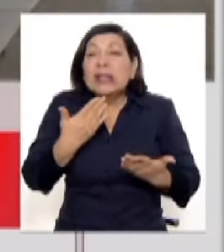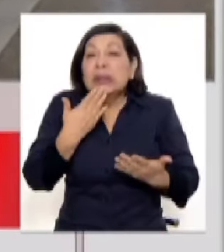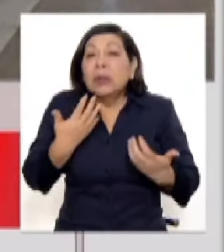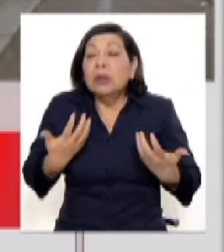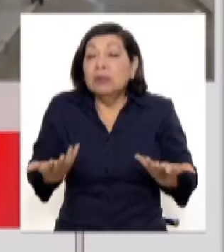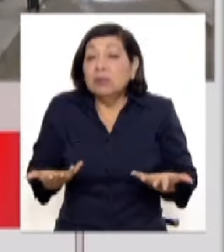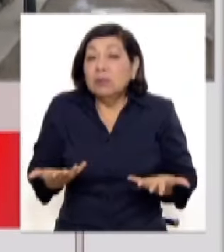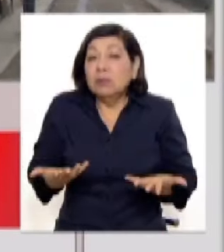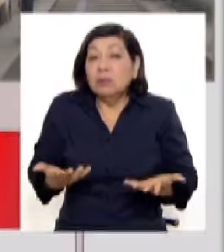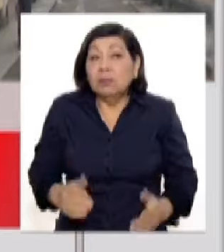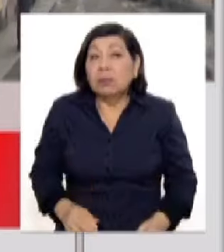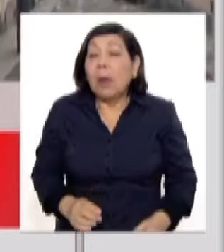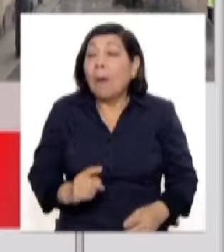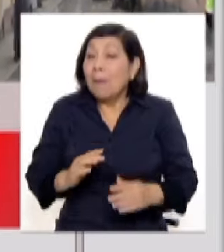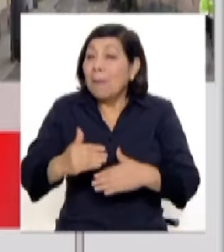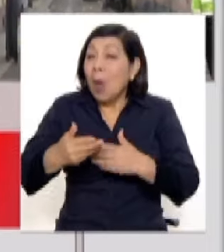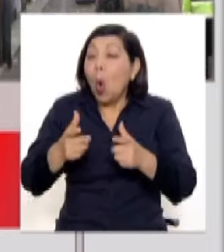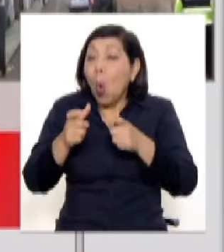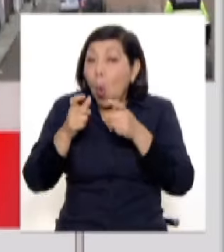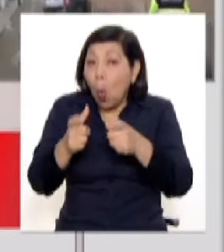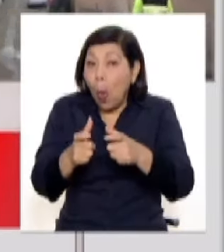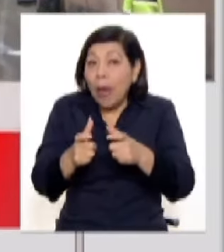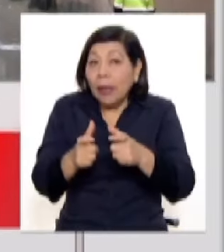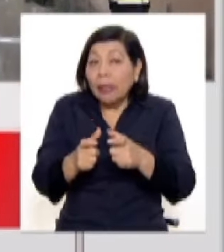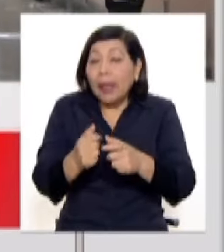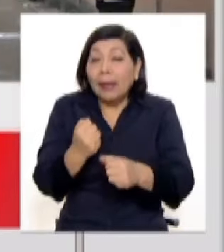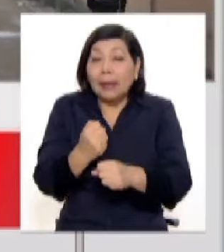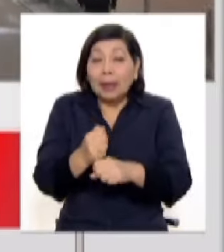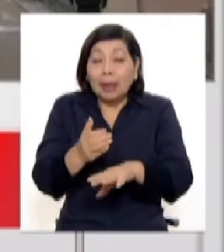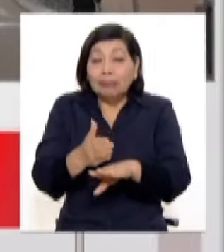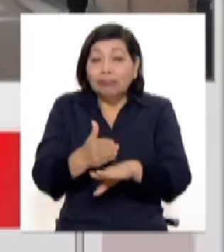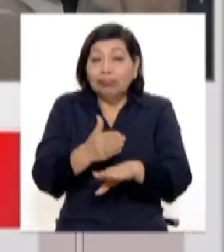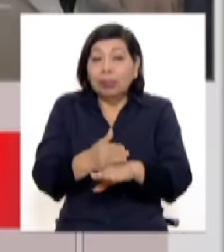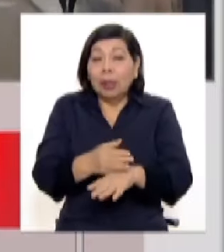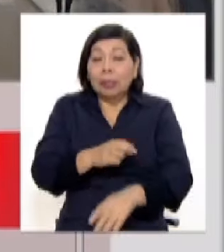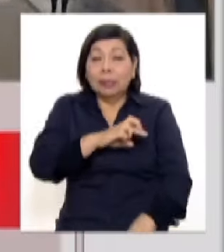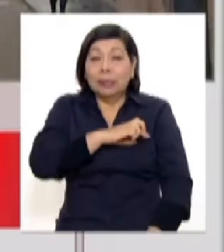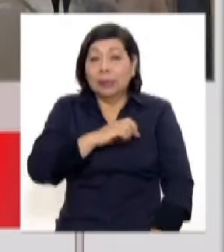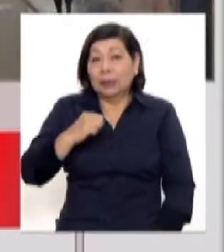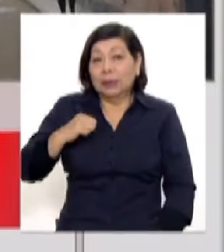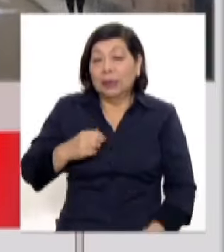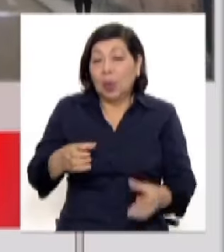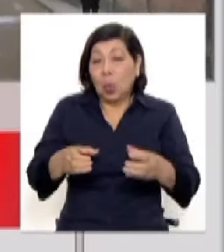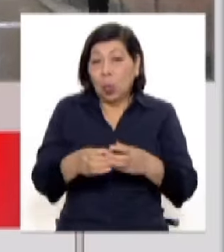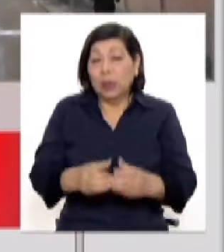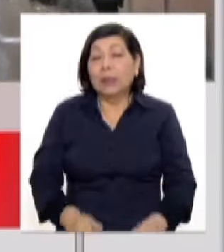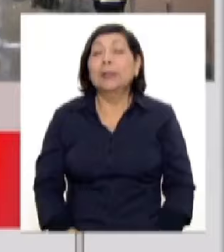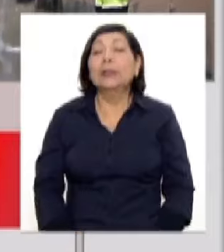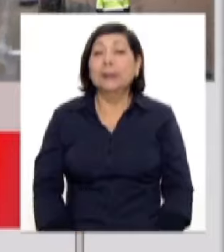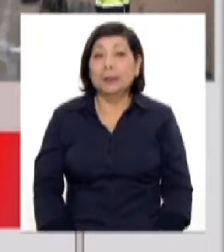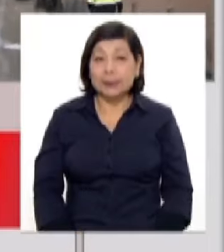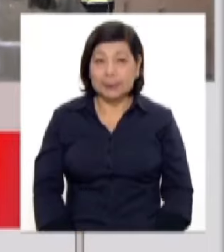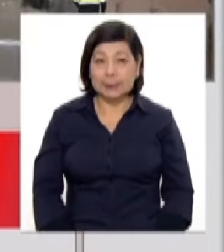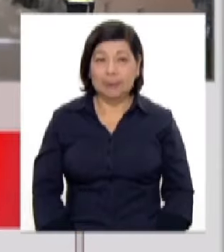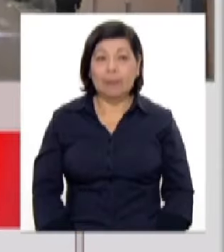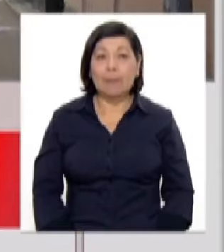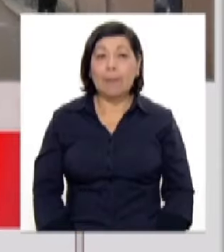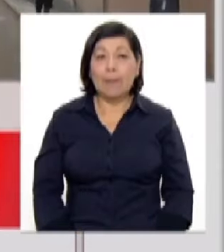para poder potenciar o reforzar el trabajo que ya viene desarrollando el Serenazgo de ATE?